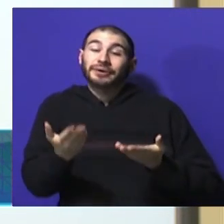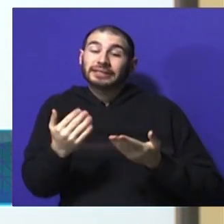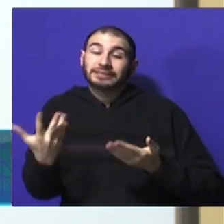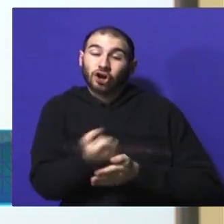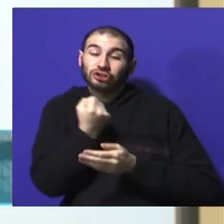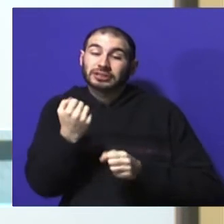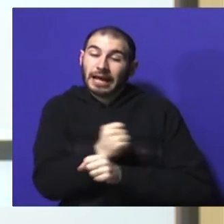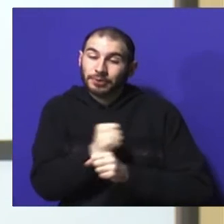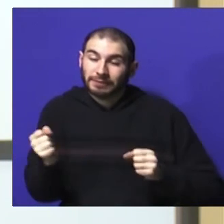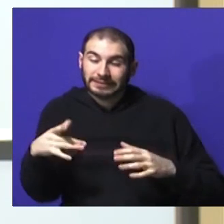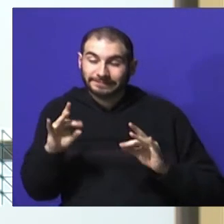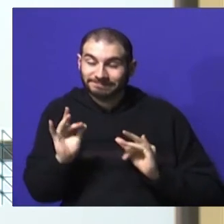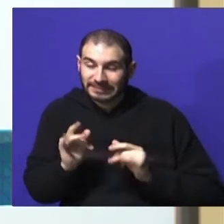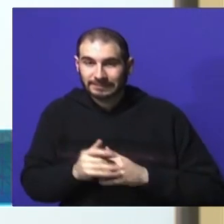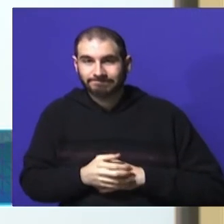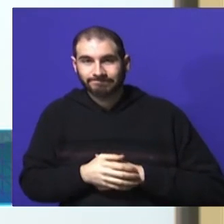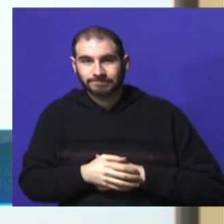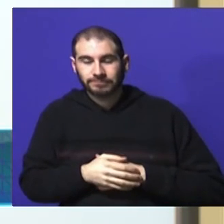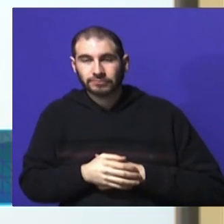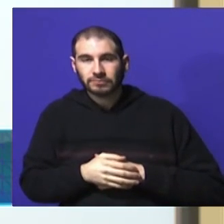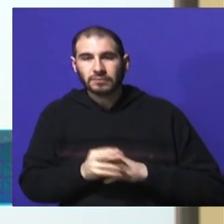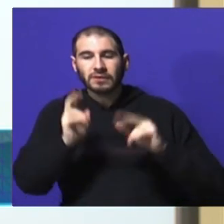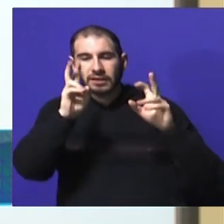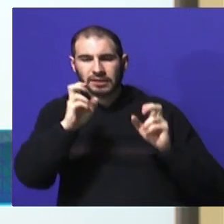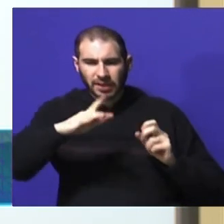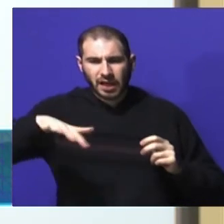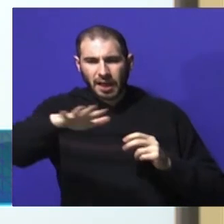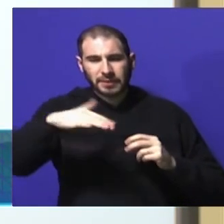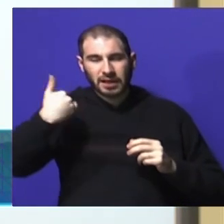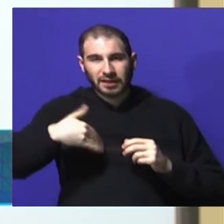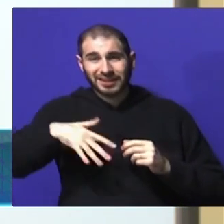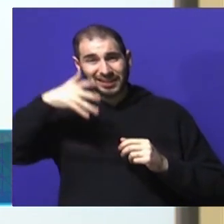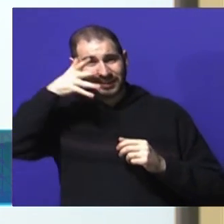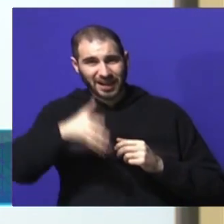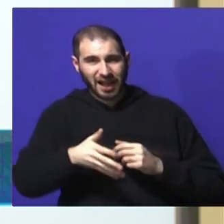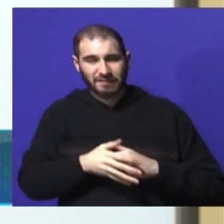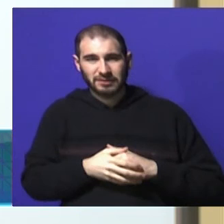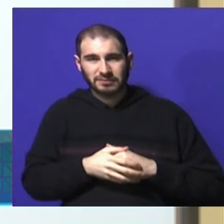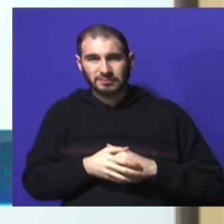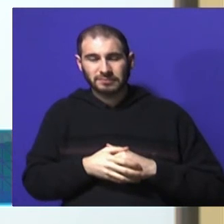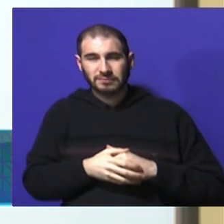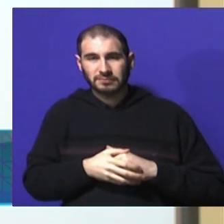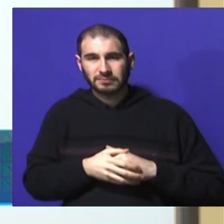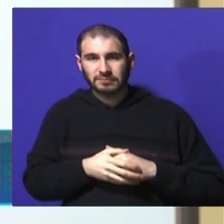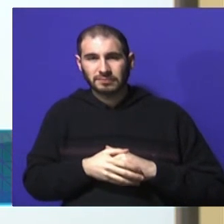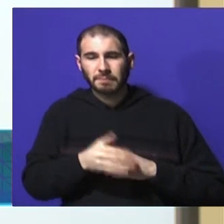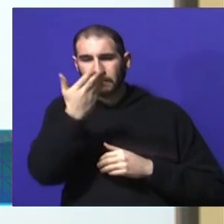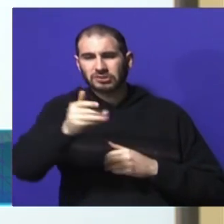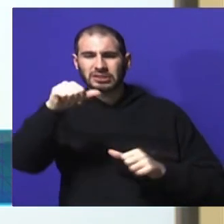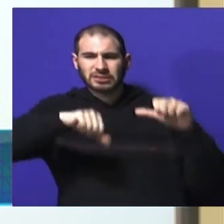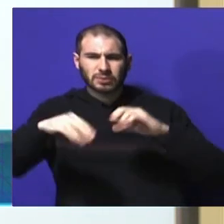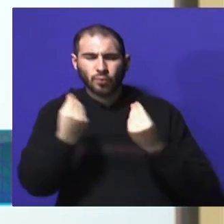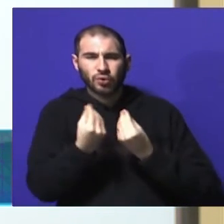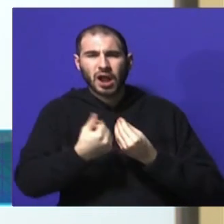que se apruebe. Realmente el tema medioambiental en la Argentina es gravísimo. Muchos científicos hablan